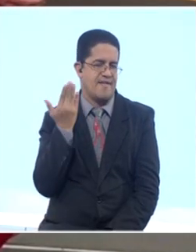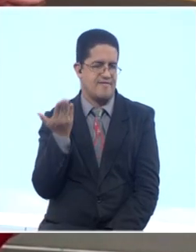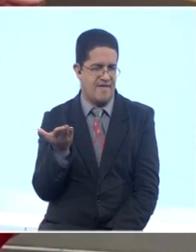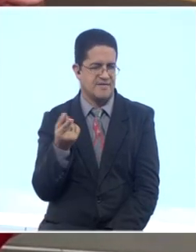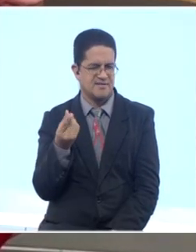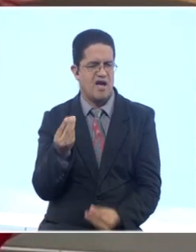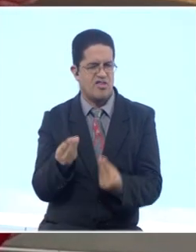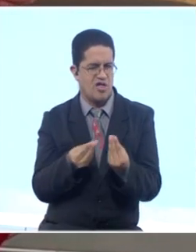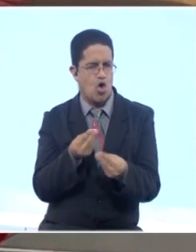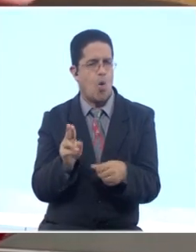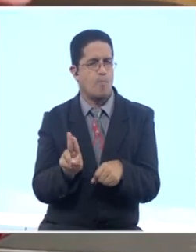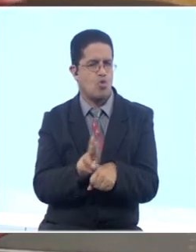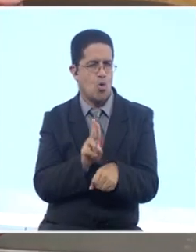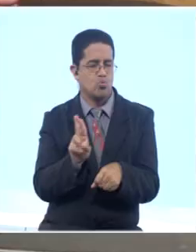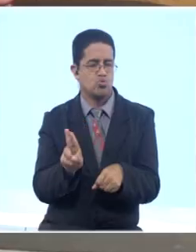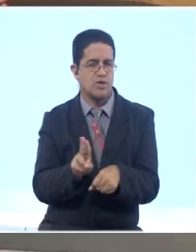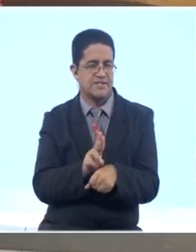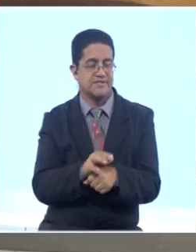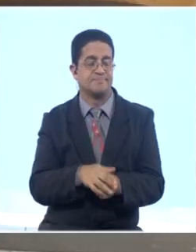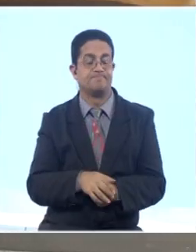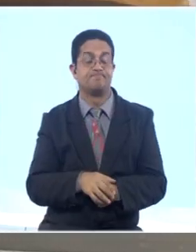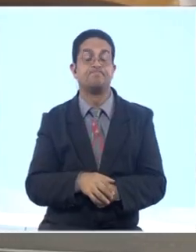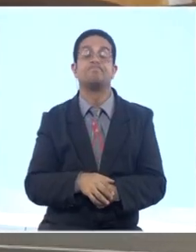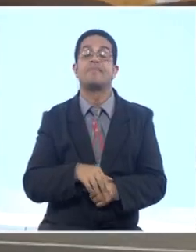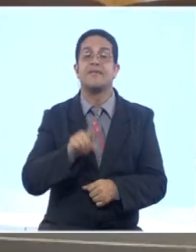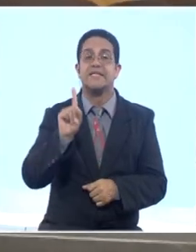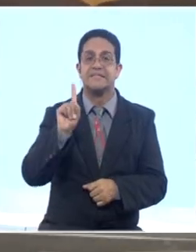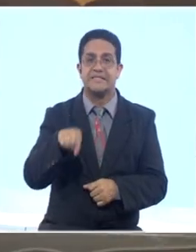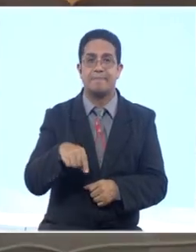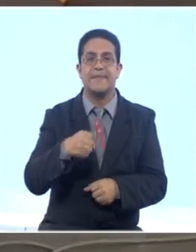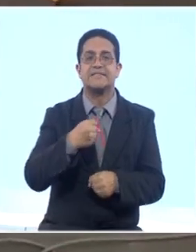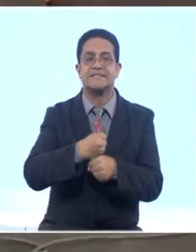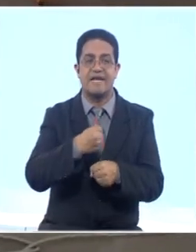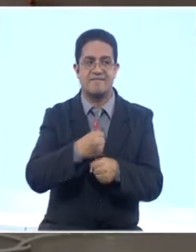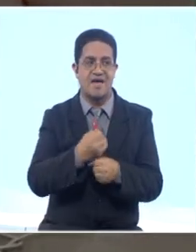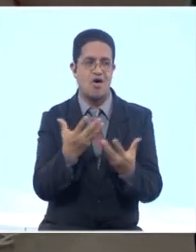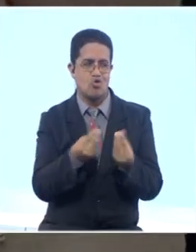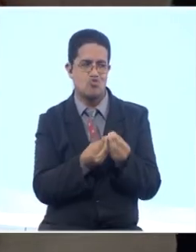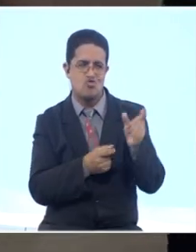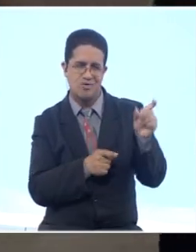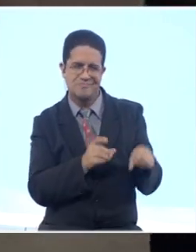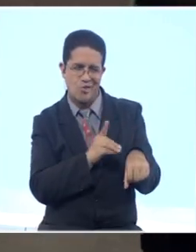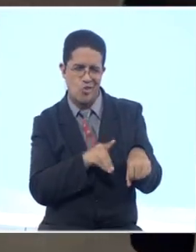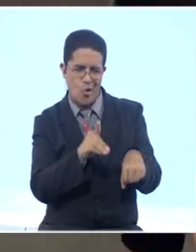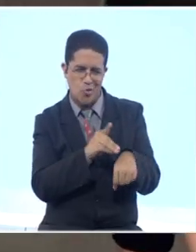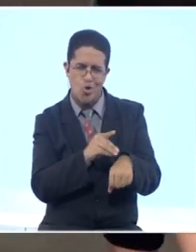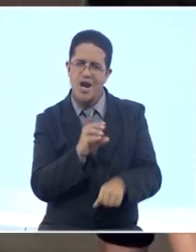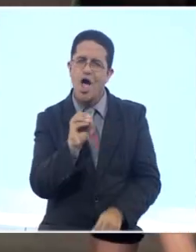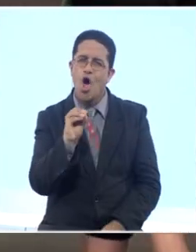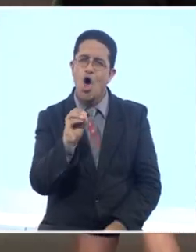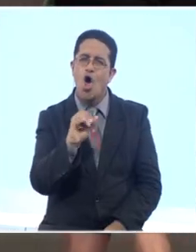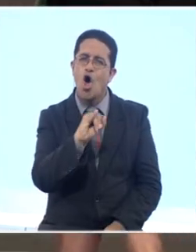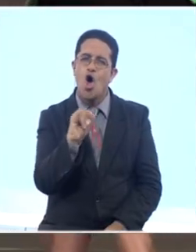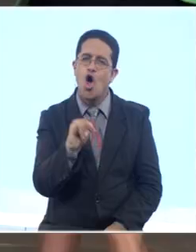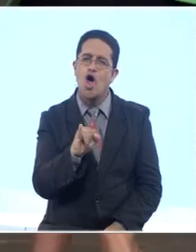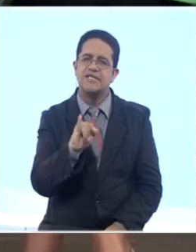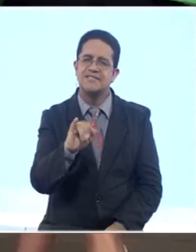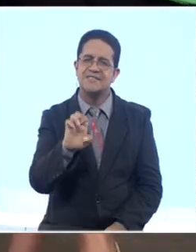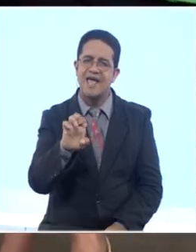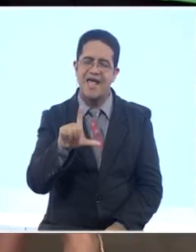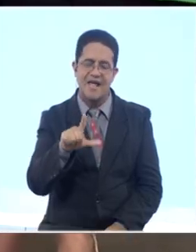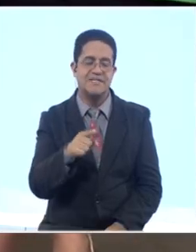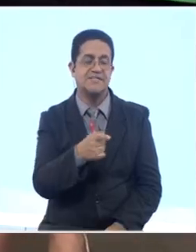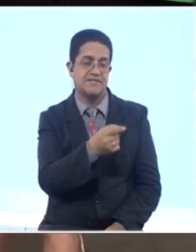ese aspecto importante. Además, que trabajo de la mano con ETI, quien está a mi lado y que me